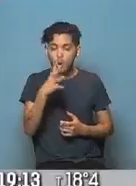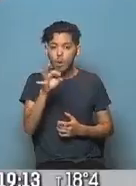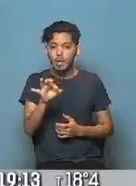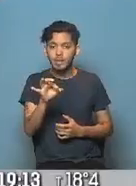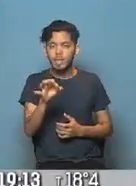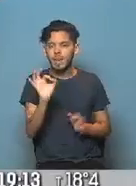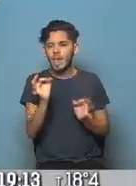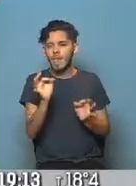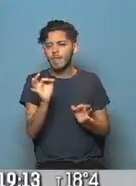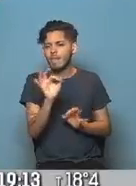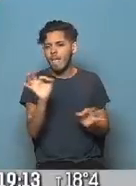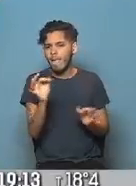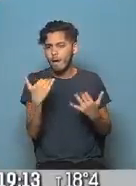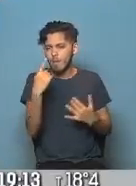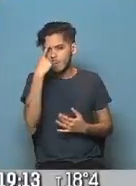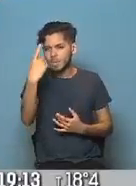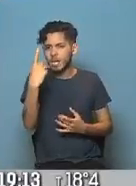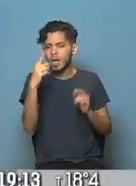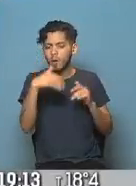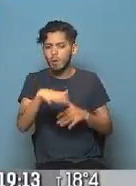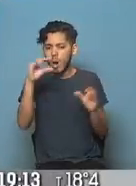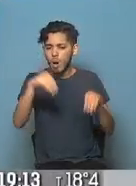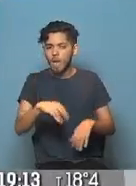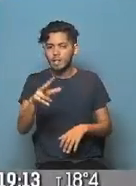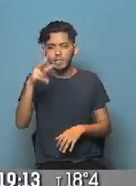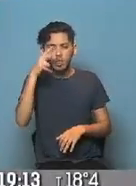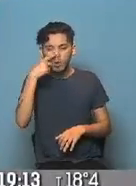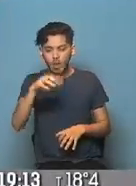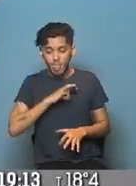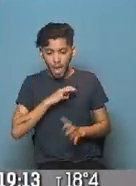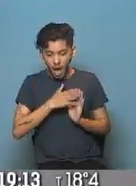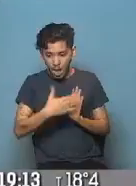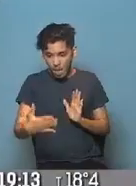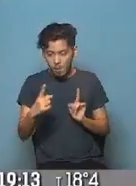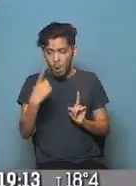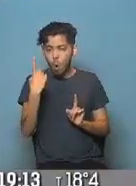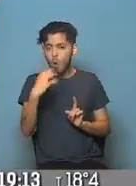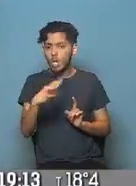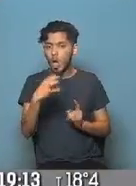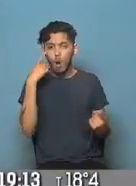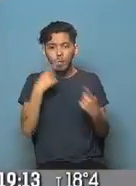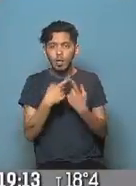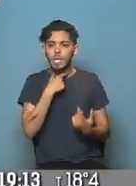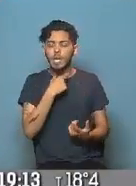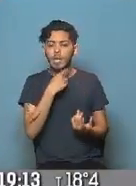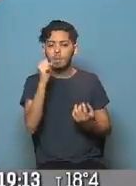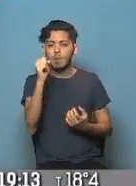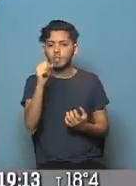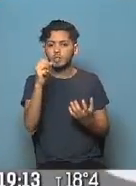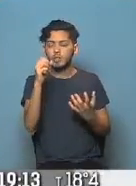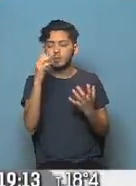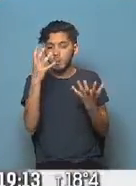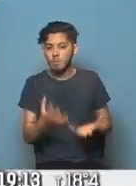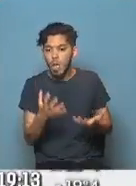nadie puede imaginar que el dólar va a bajar a 38 a final de este año, cuando el único objetivo es tratar de que el peso de la deuda no